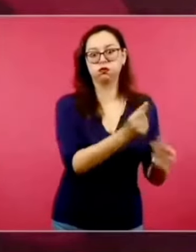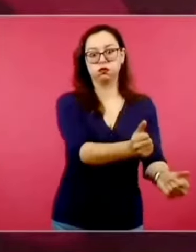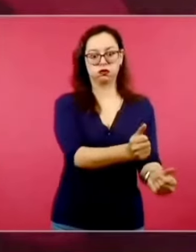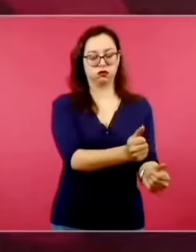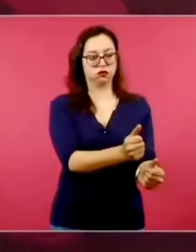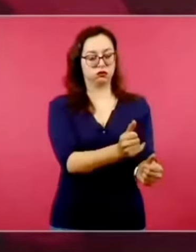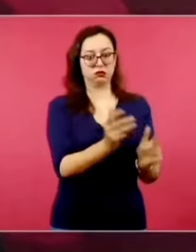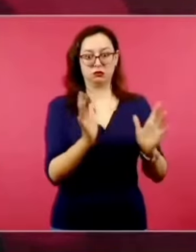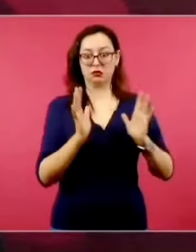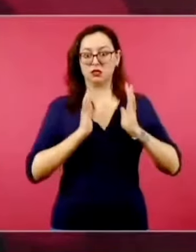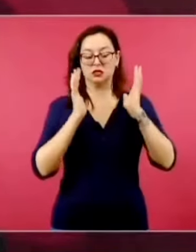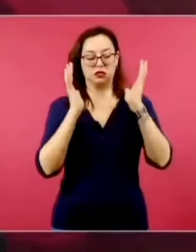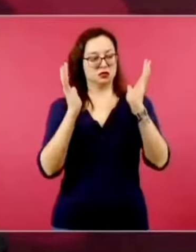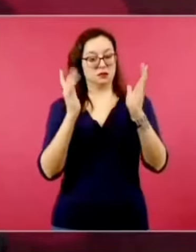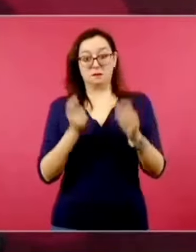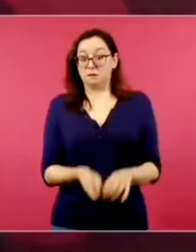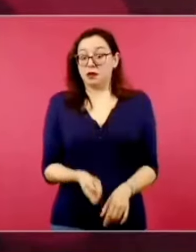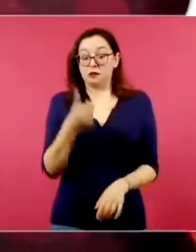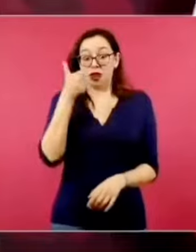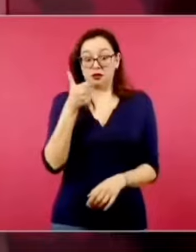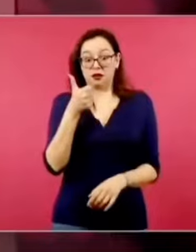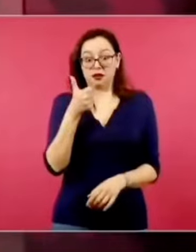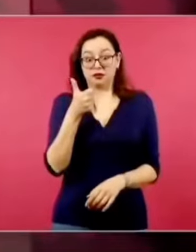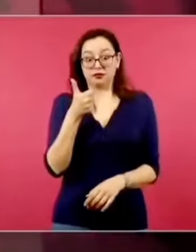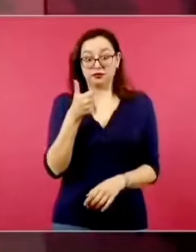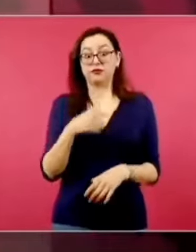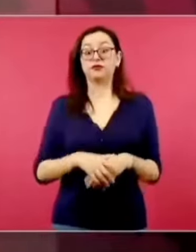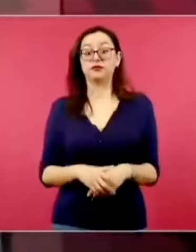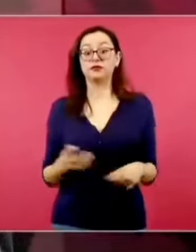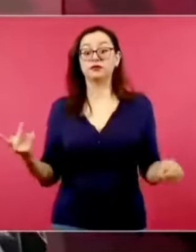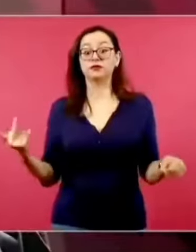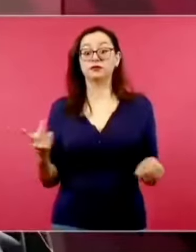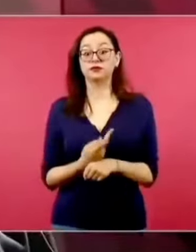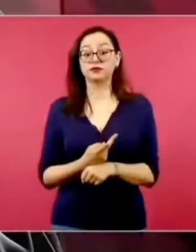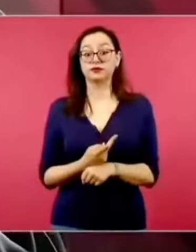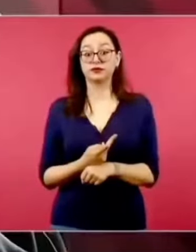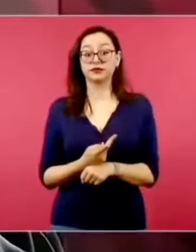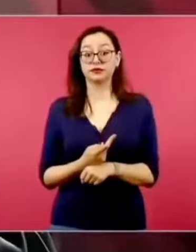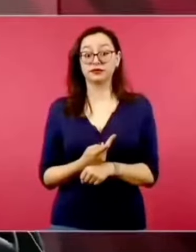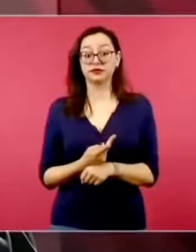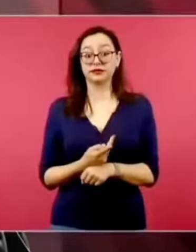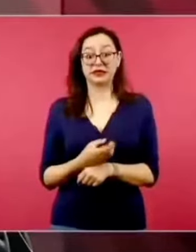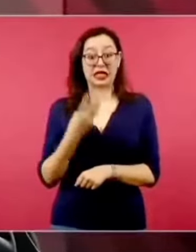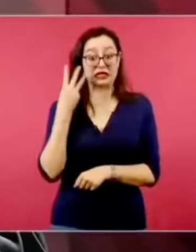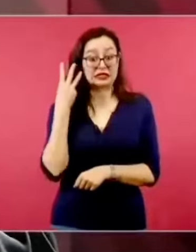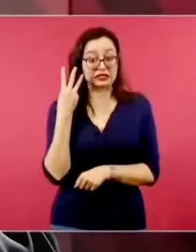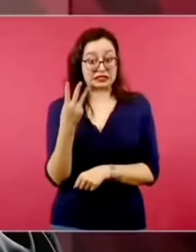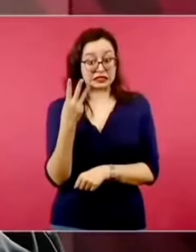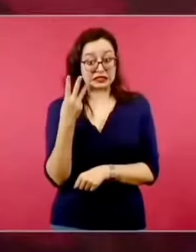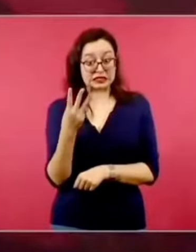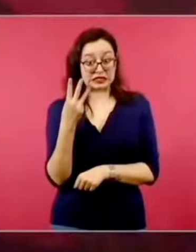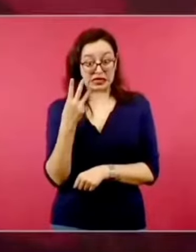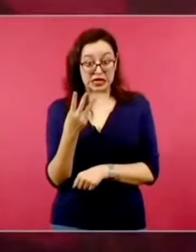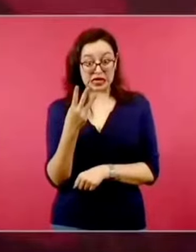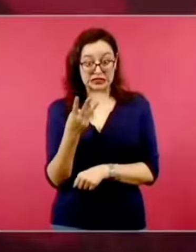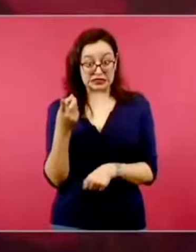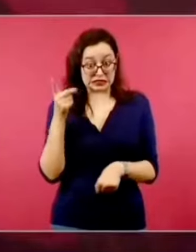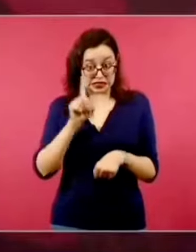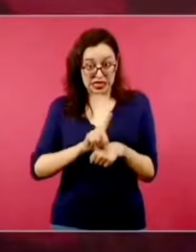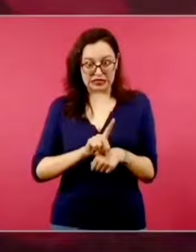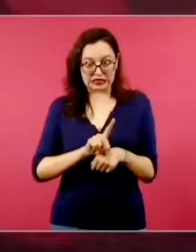horarios picos entonces solo tuvimos tres momentos difíciles tres